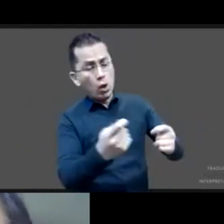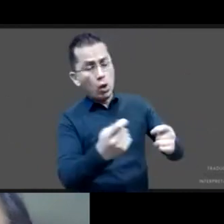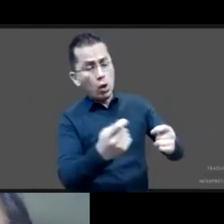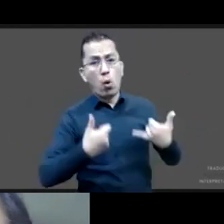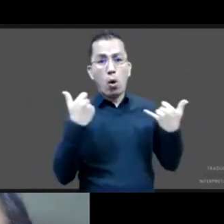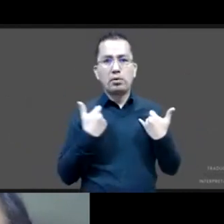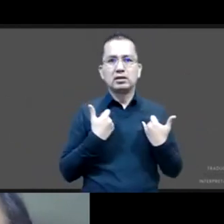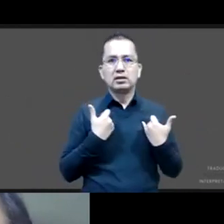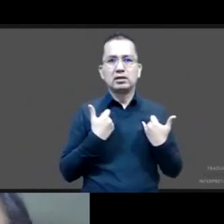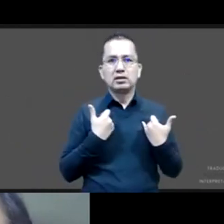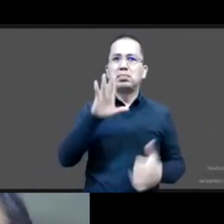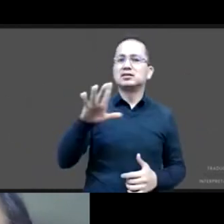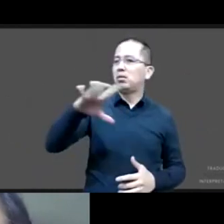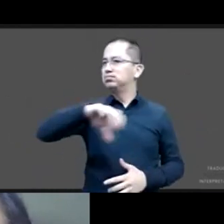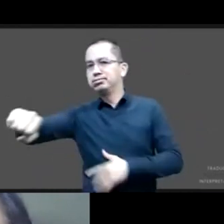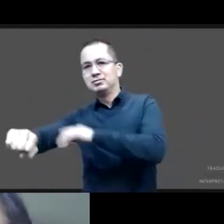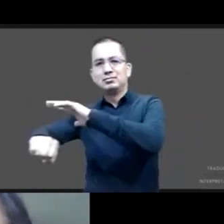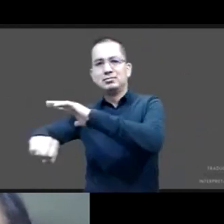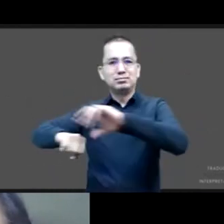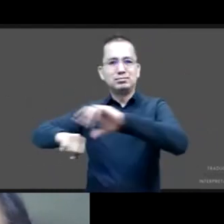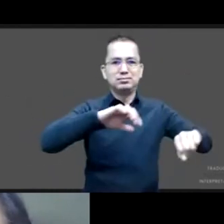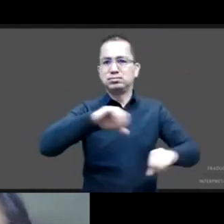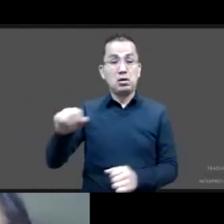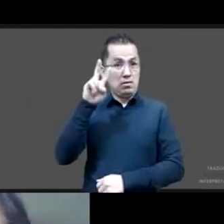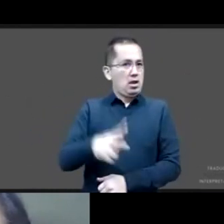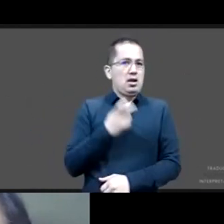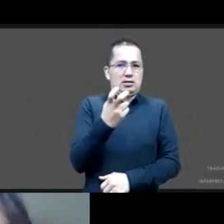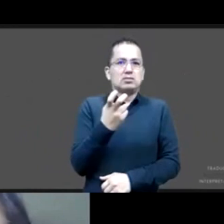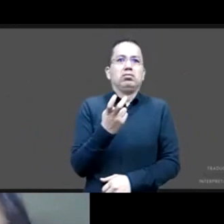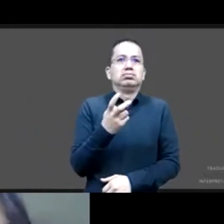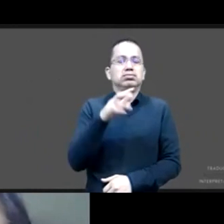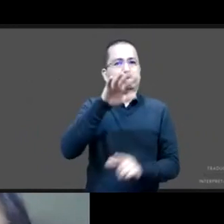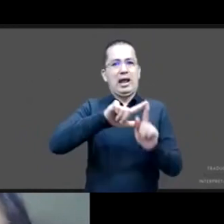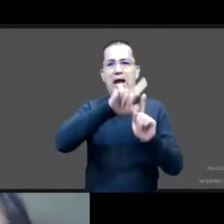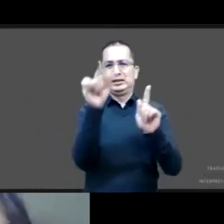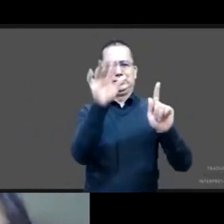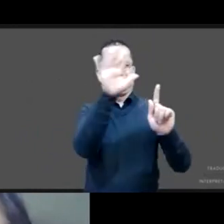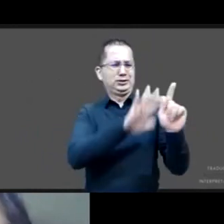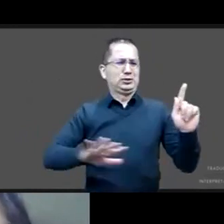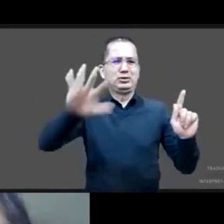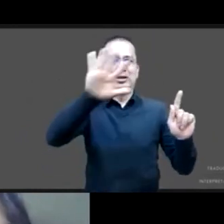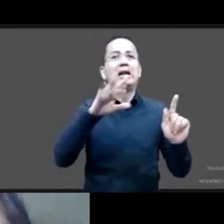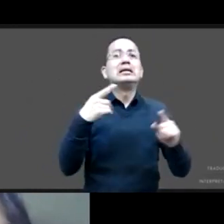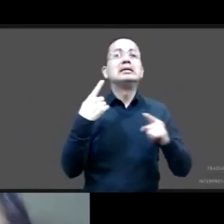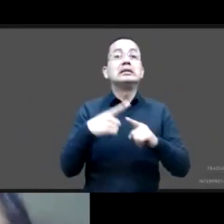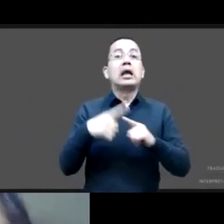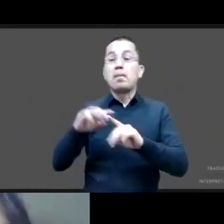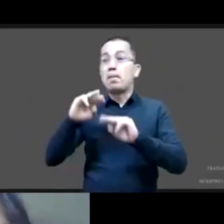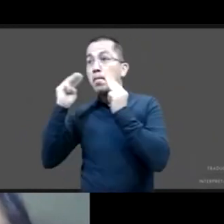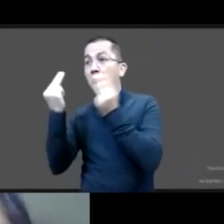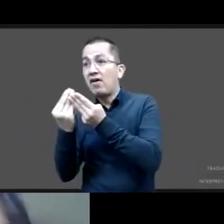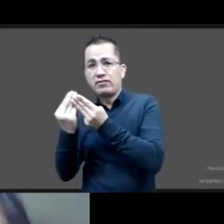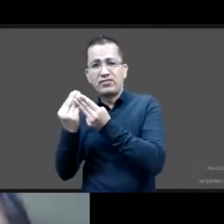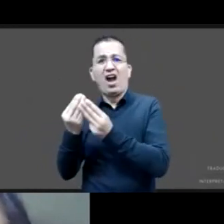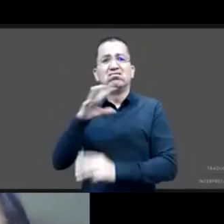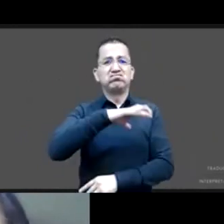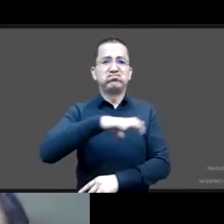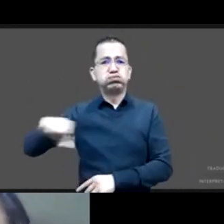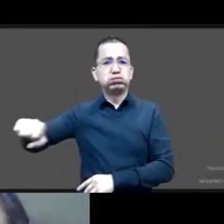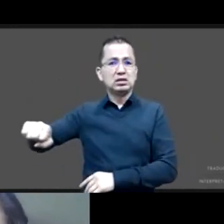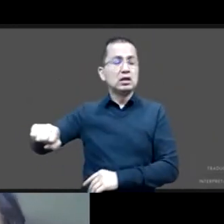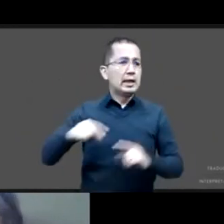en varias partes del país efectivamente hay una lucha territorial pero no entre cárteles sino entre sociedad civil iglesias